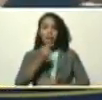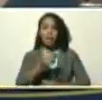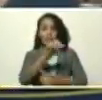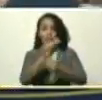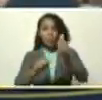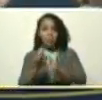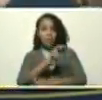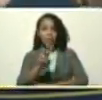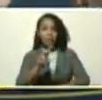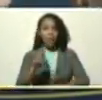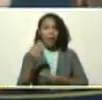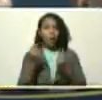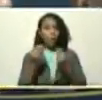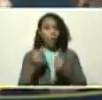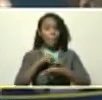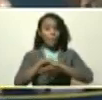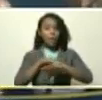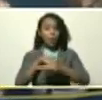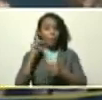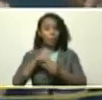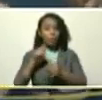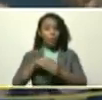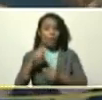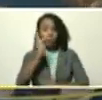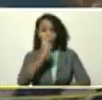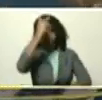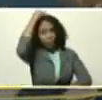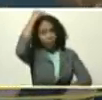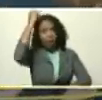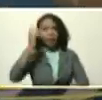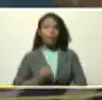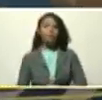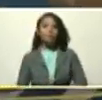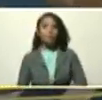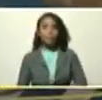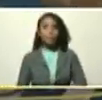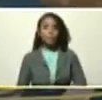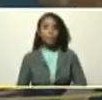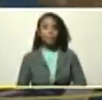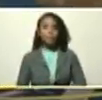de Economía, ministro de Petróleo, Tarek Al-Aissami,